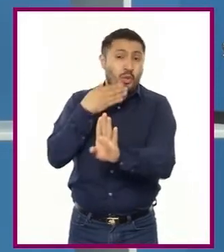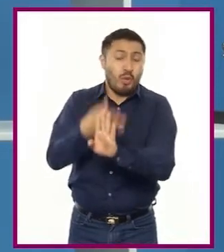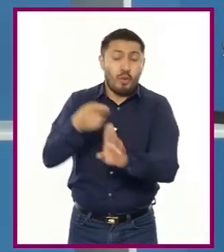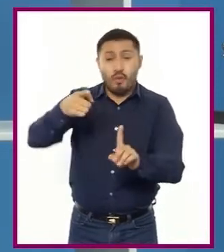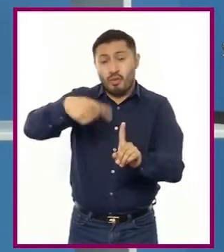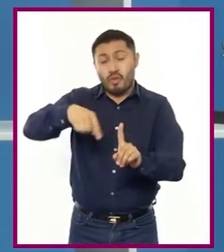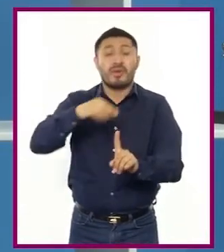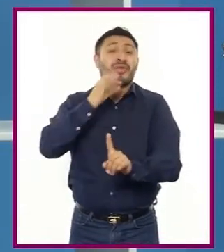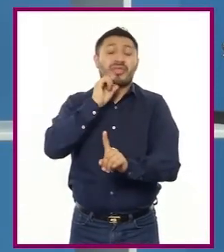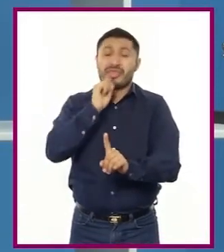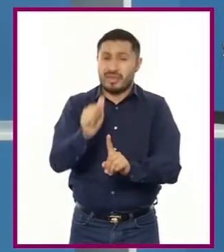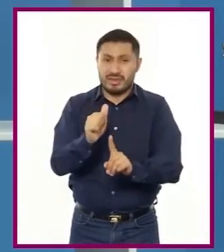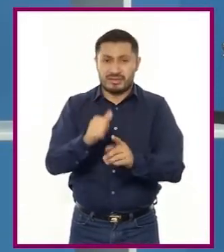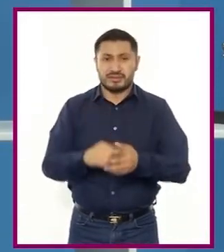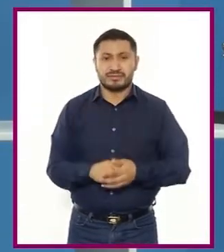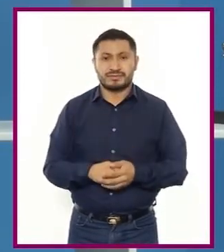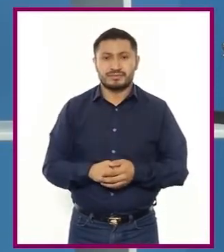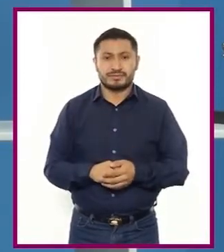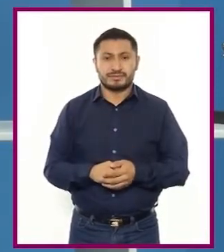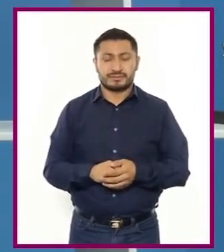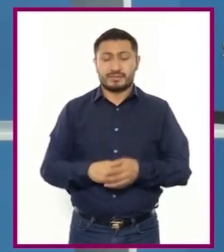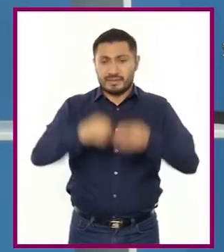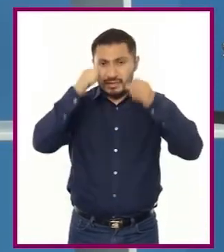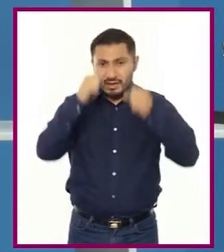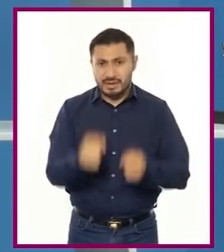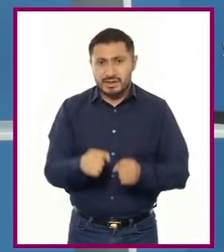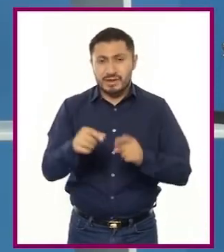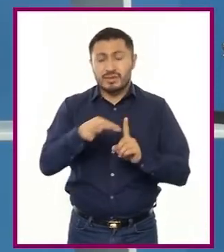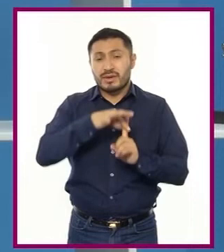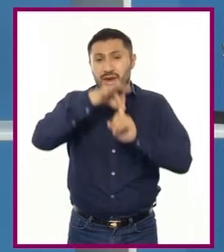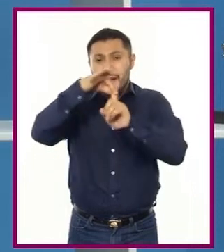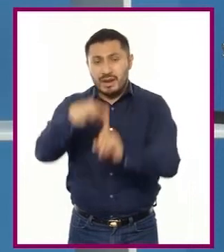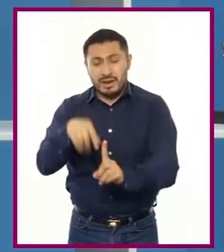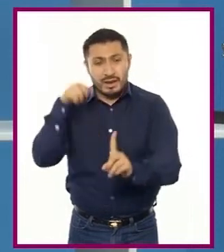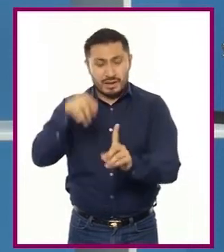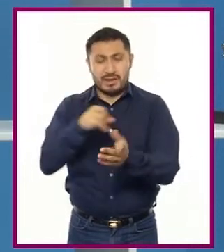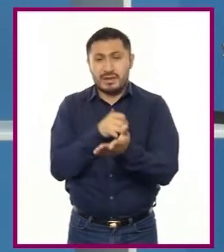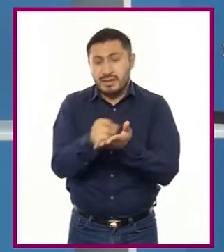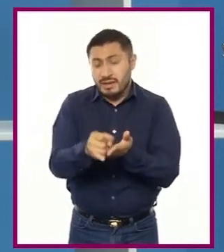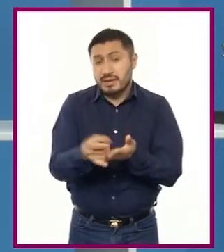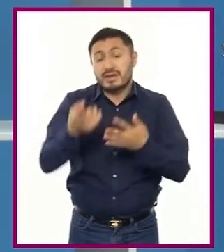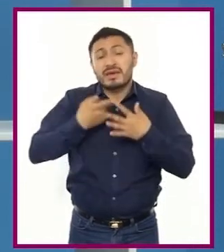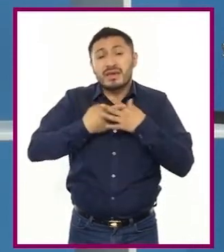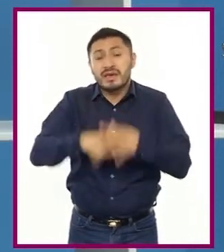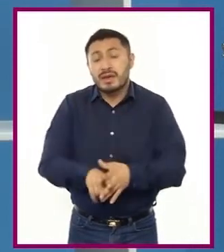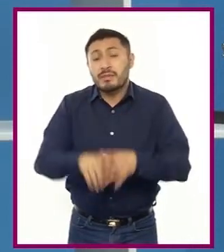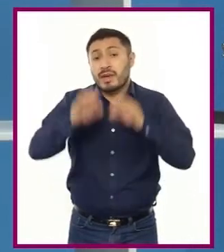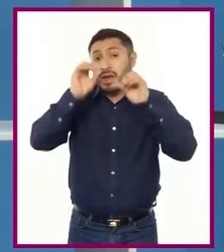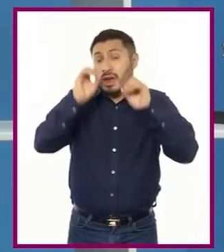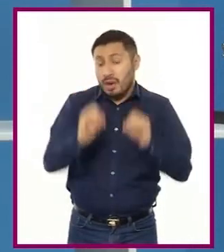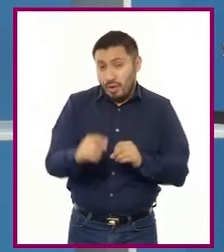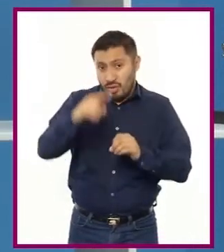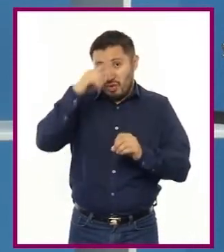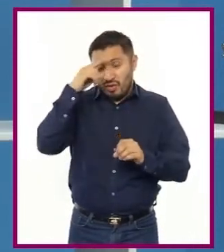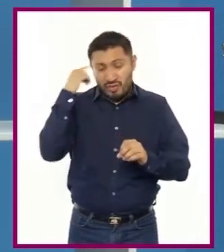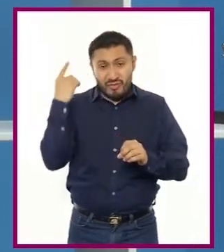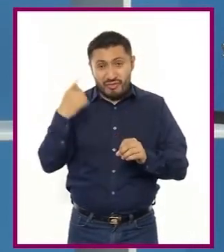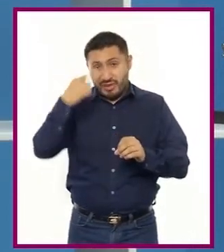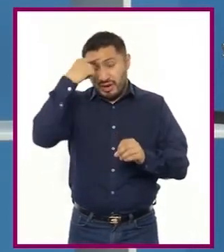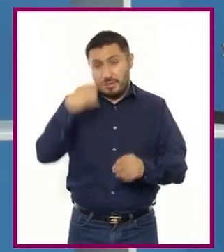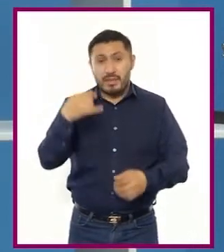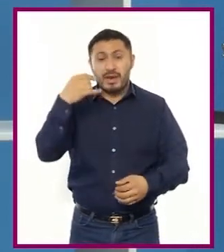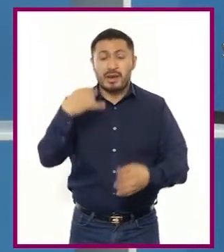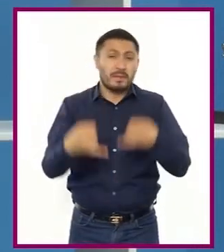las partes interesadas, garantizar su restitución voluntaria, iniciar o facilitar la apertura de un